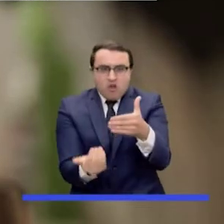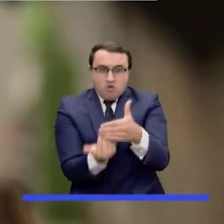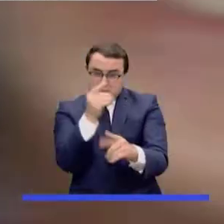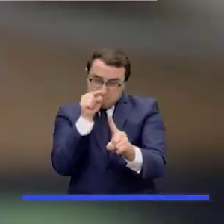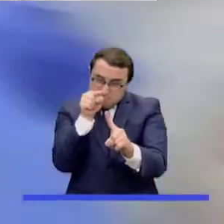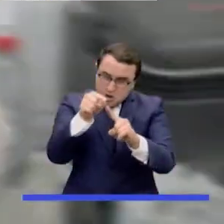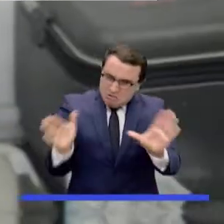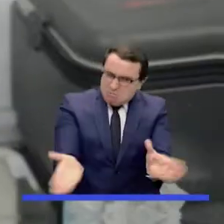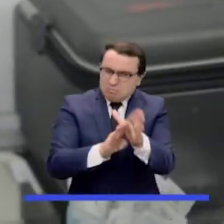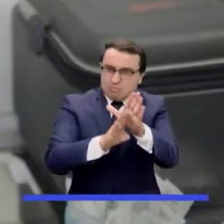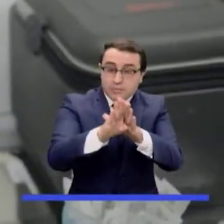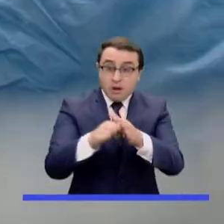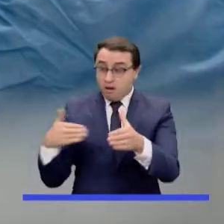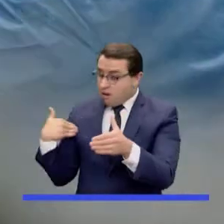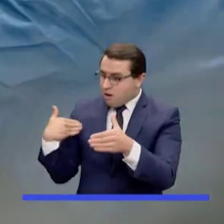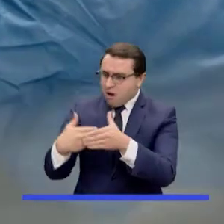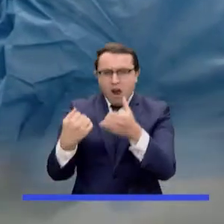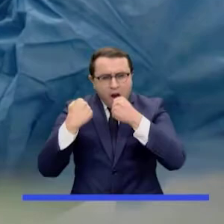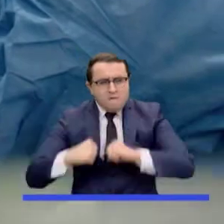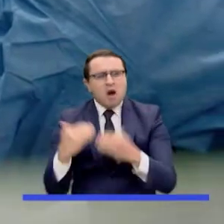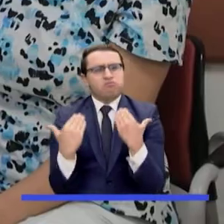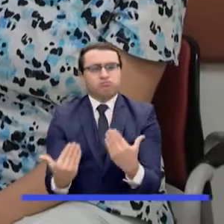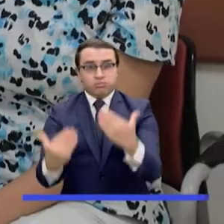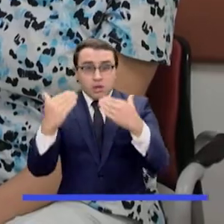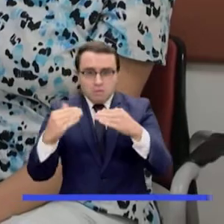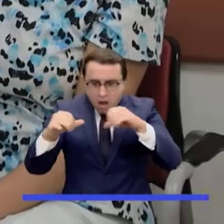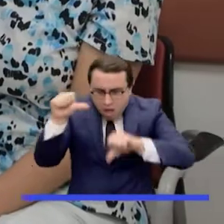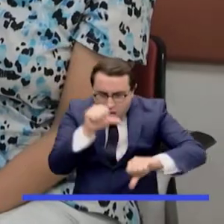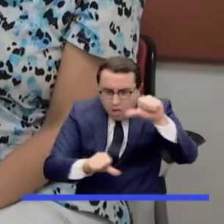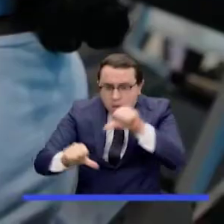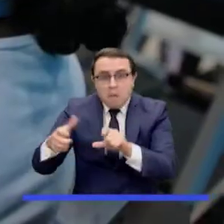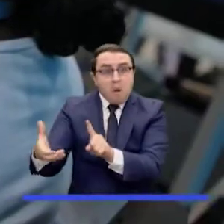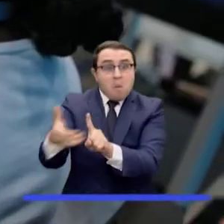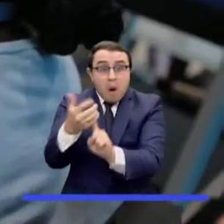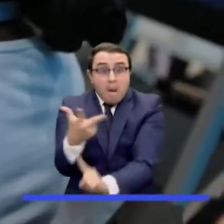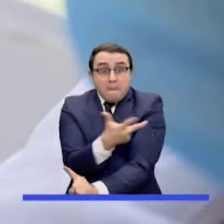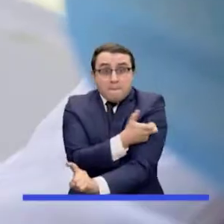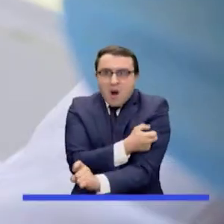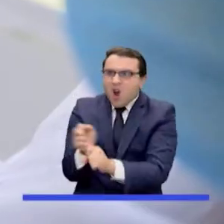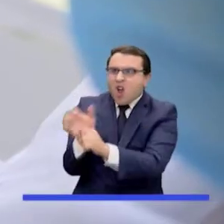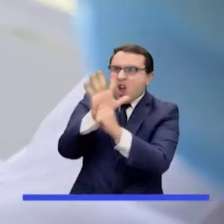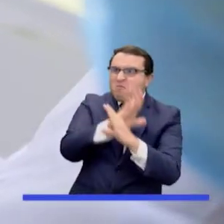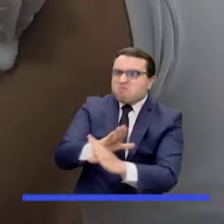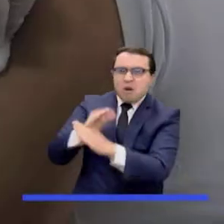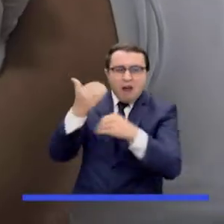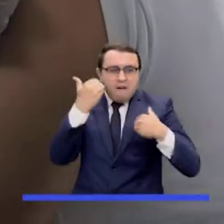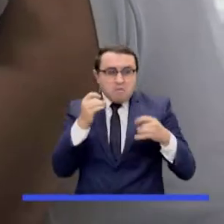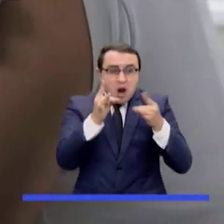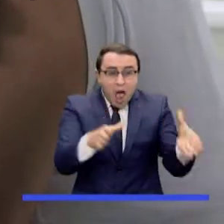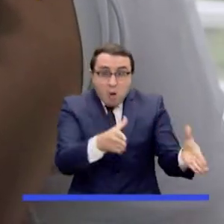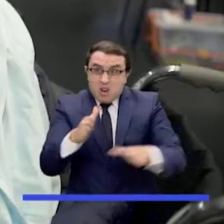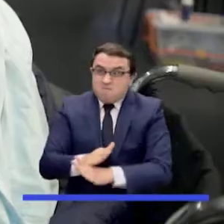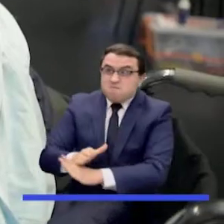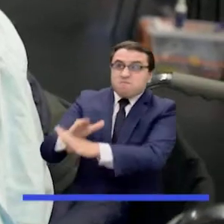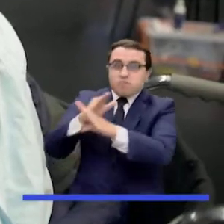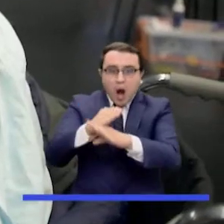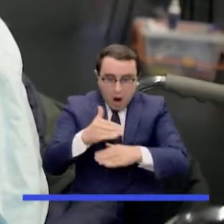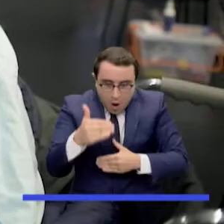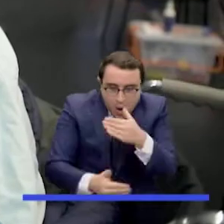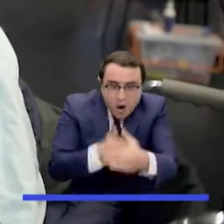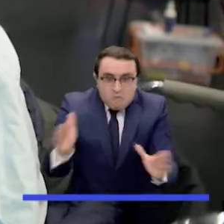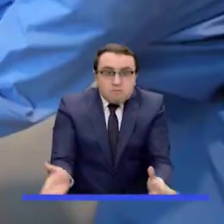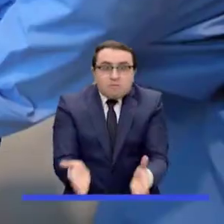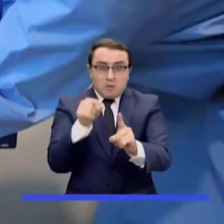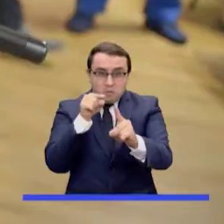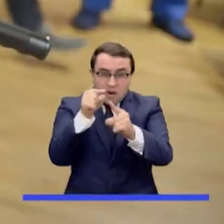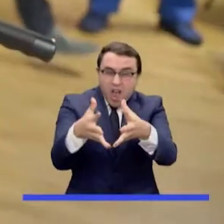y social. Hoy el esfuerzo ha valido la pena y con el desarrollo de vacunas que previenen la enfermedad severa y muerte por coronavirus, estamos